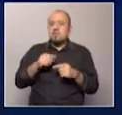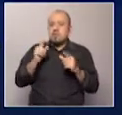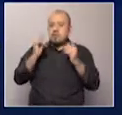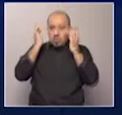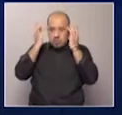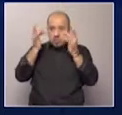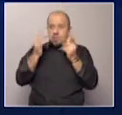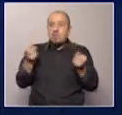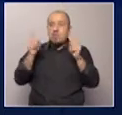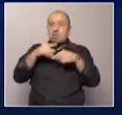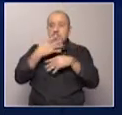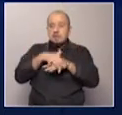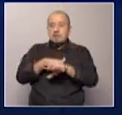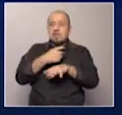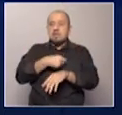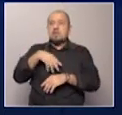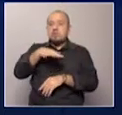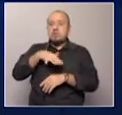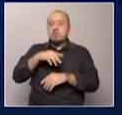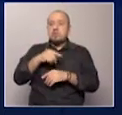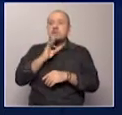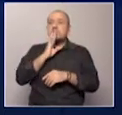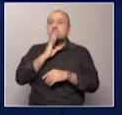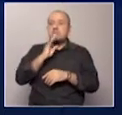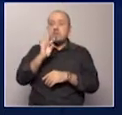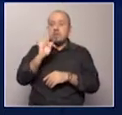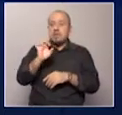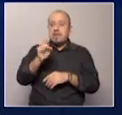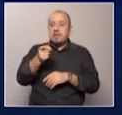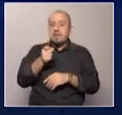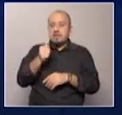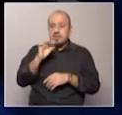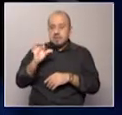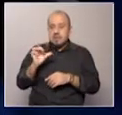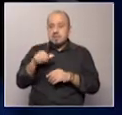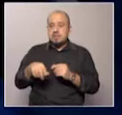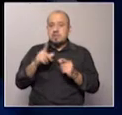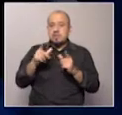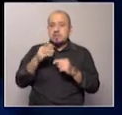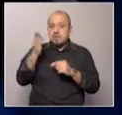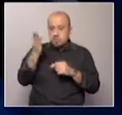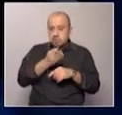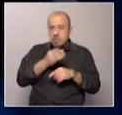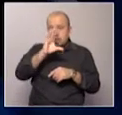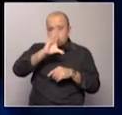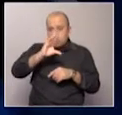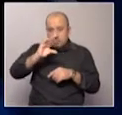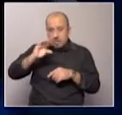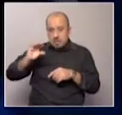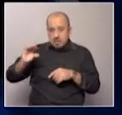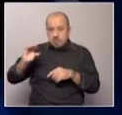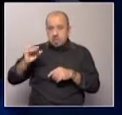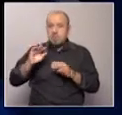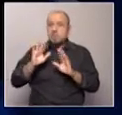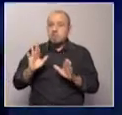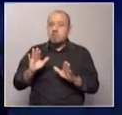y de reinserción de eeuu y texas vidas en muchos años bajando la presión penitenciaria claro es